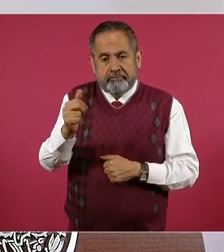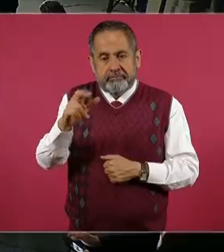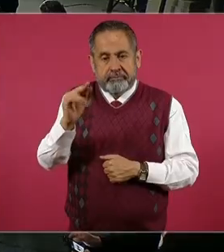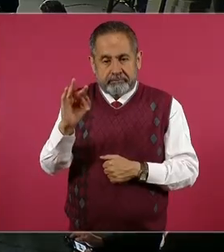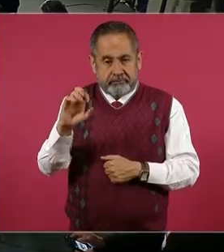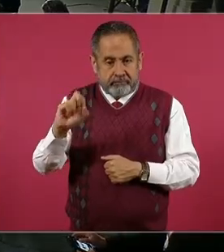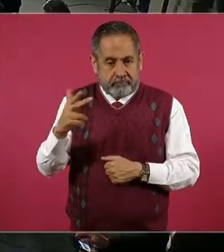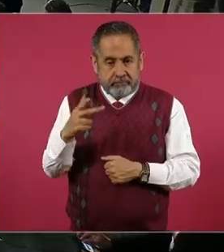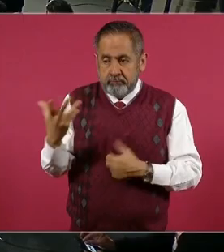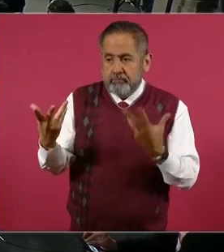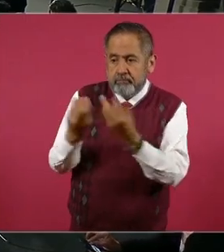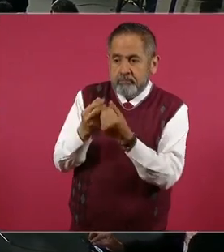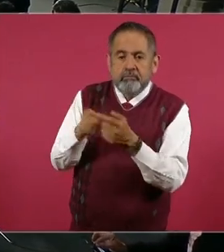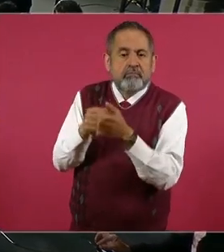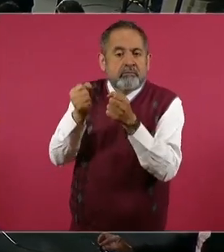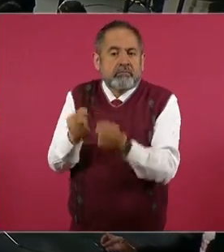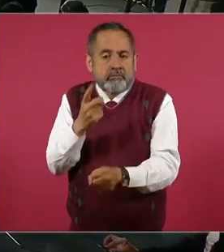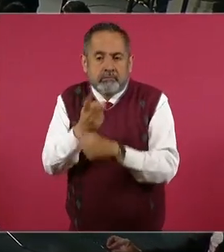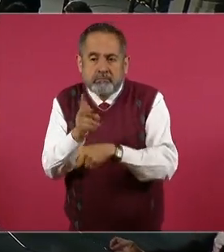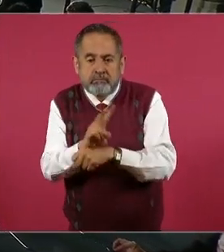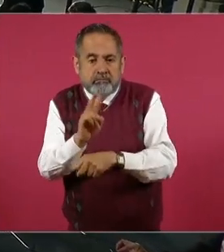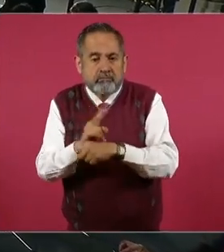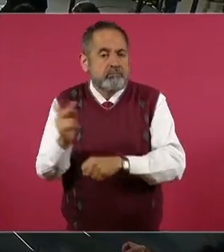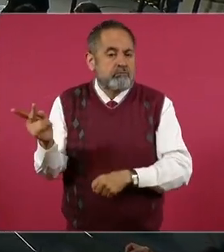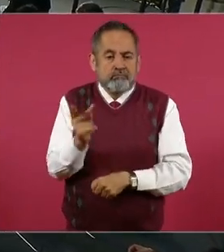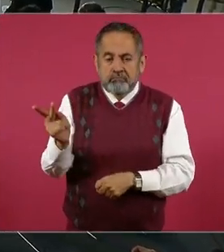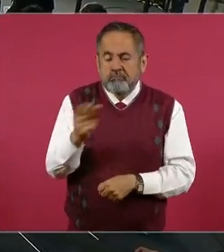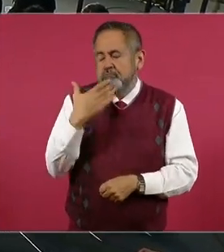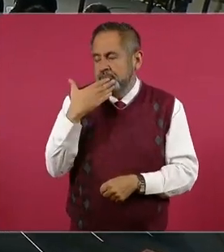encargado de la seguridad pública.